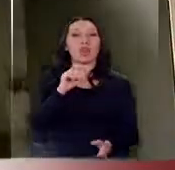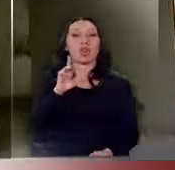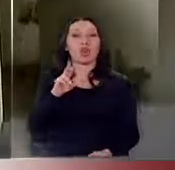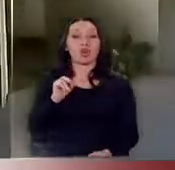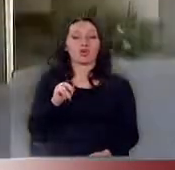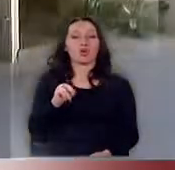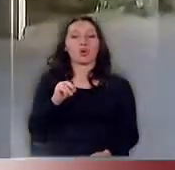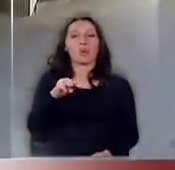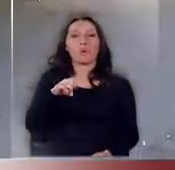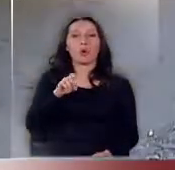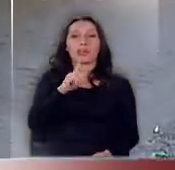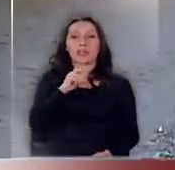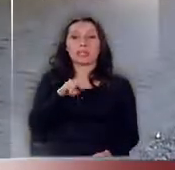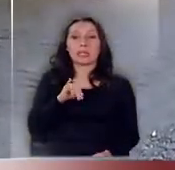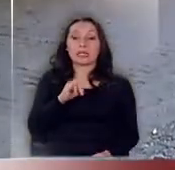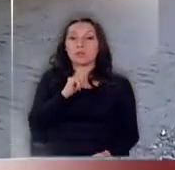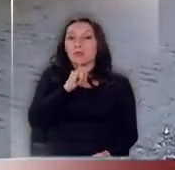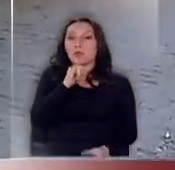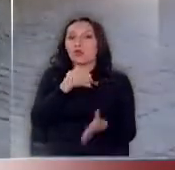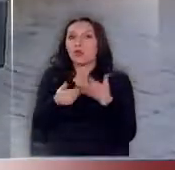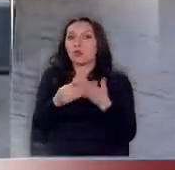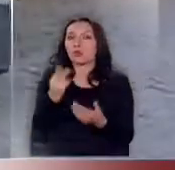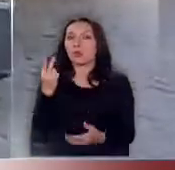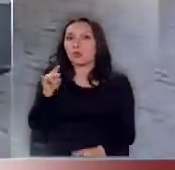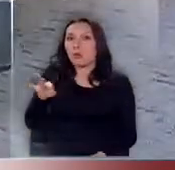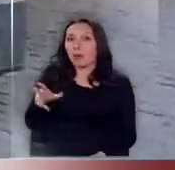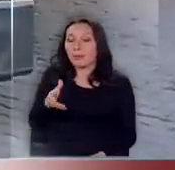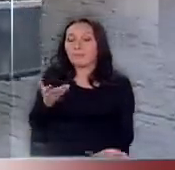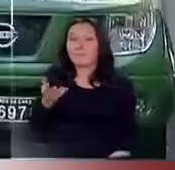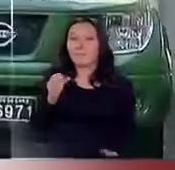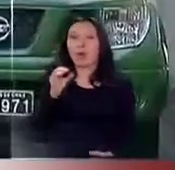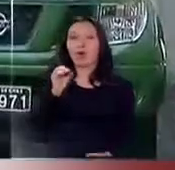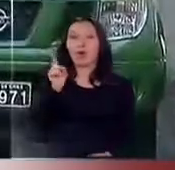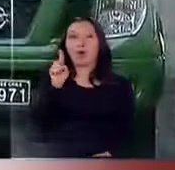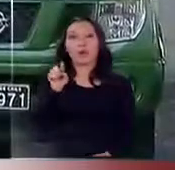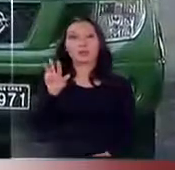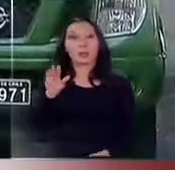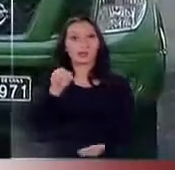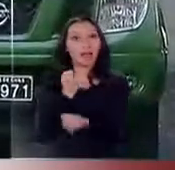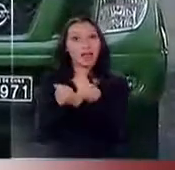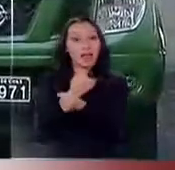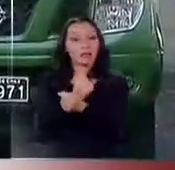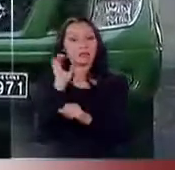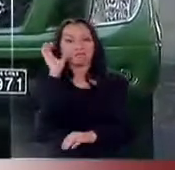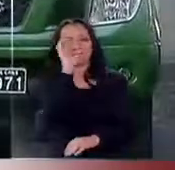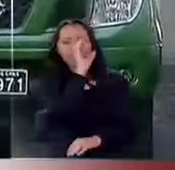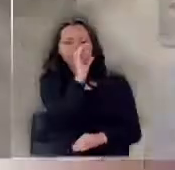Montini Ulloa. No se tiene el paradero de ellos, por supuesto, el OS-9 de Carabineros está investigando